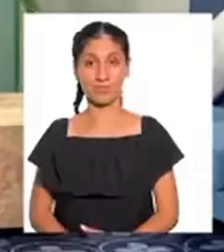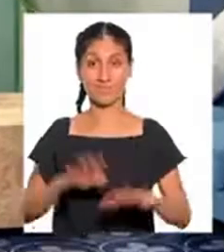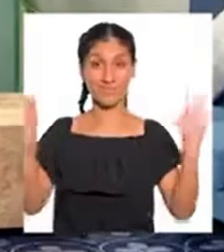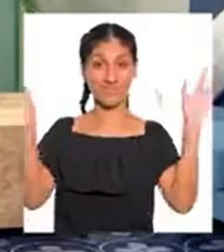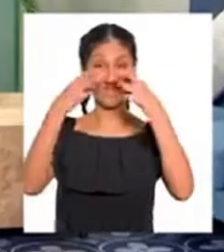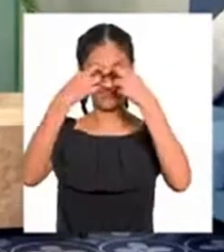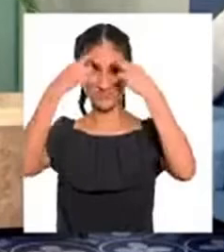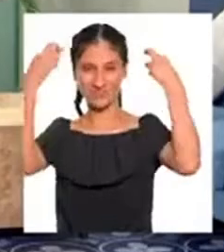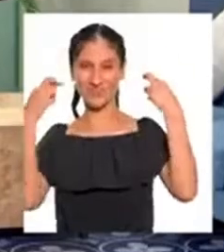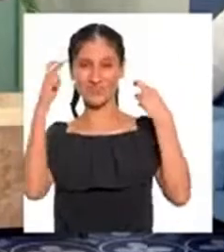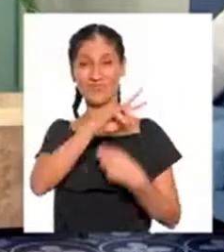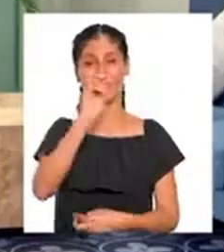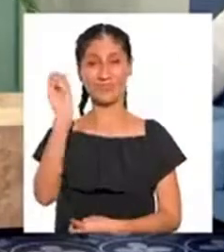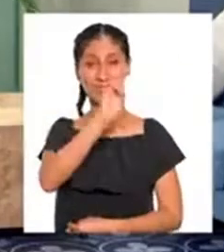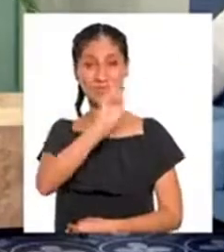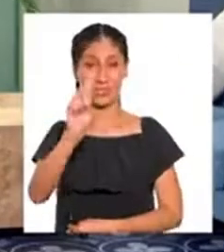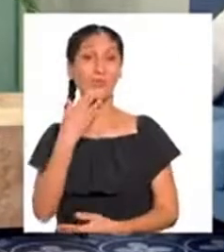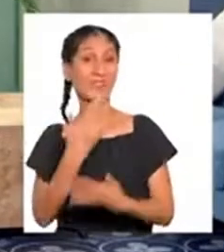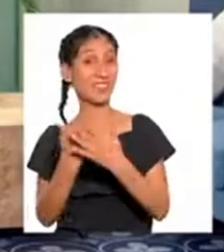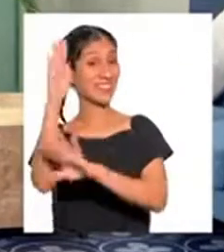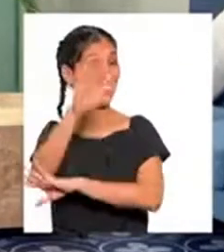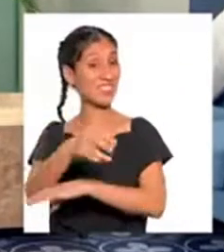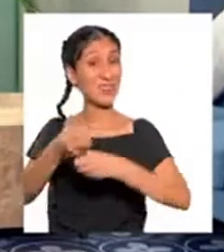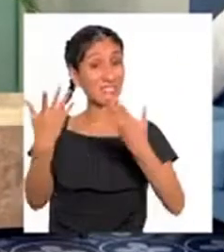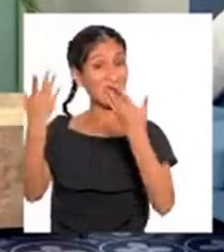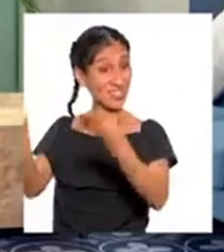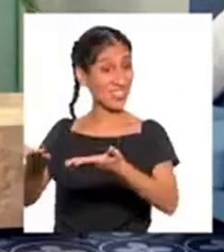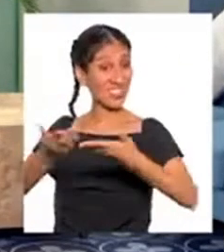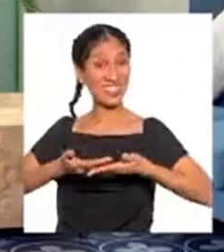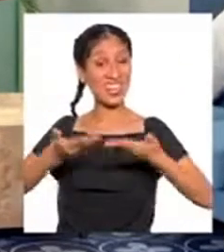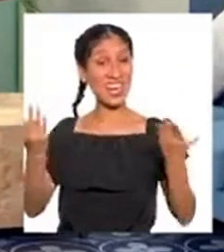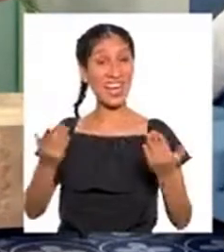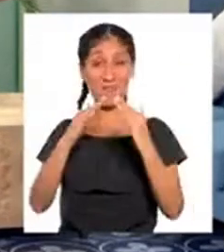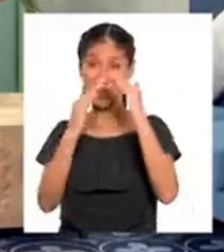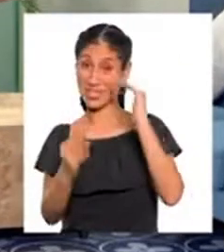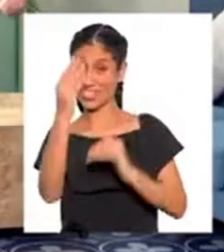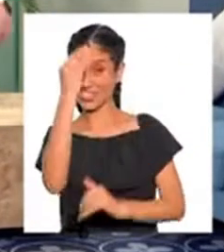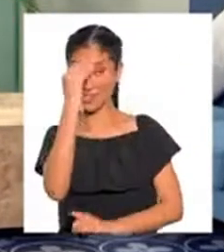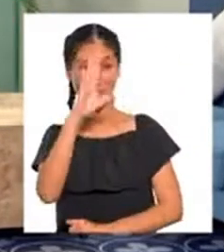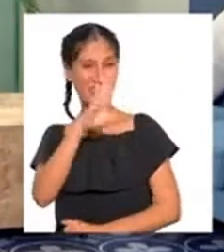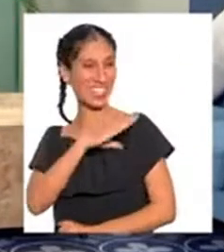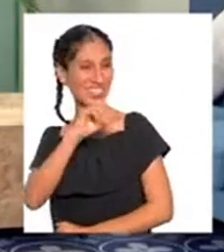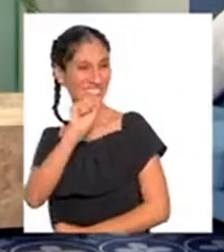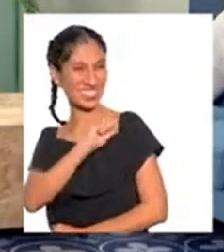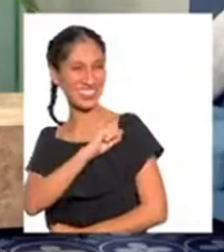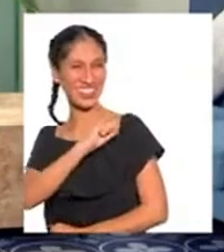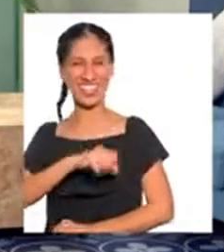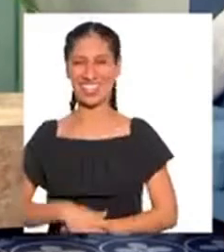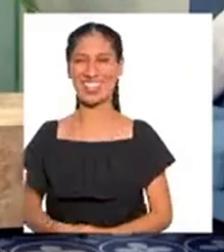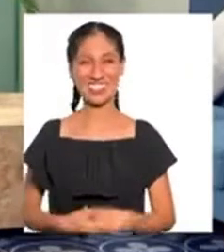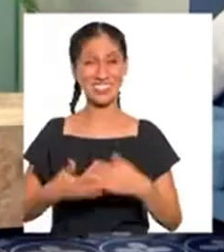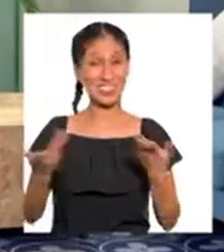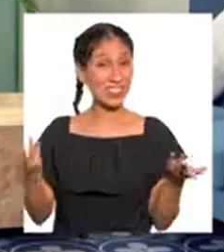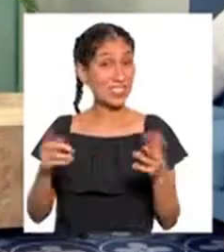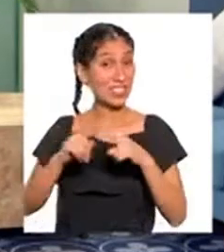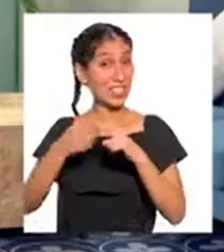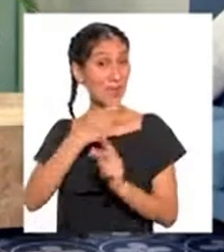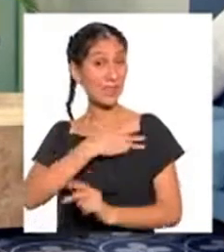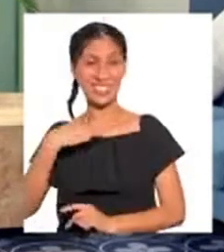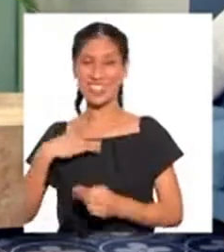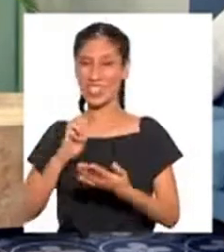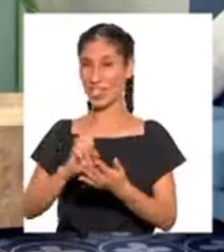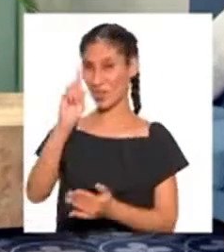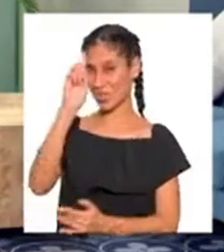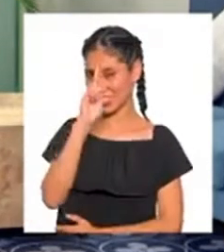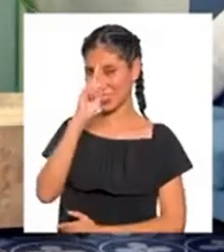Hola Promo 2021. Buenas tardes, ¿cómo han estado? Bienvenidas y bienvenidos a Aprendo en casa para quinto de secundaria, una iniciativa